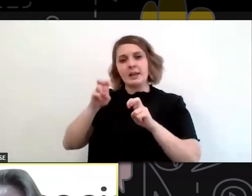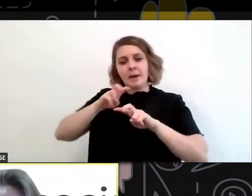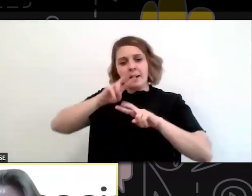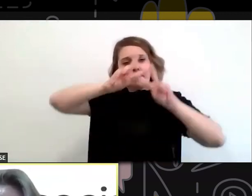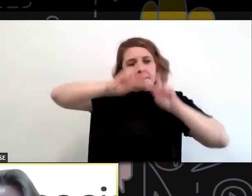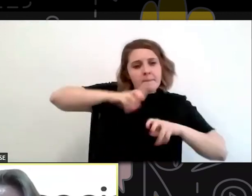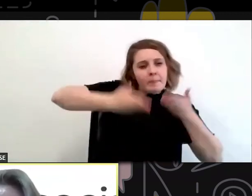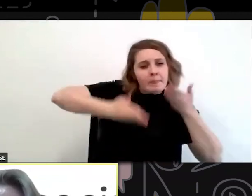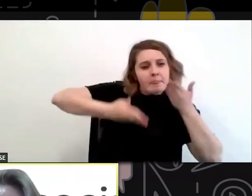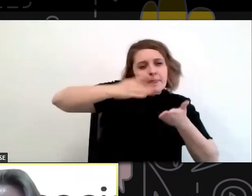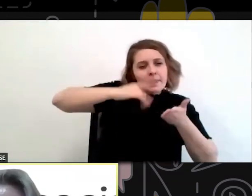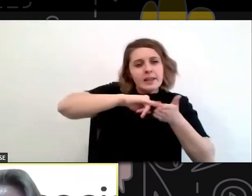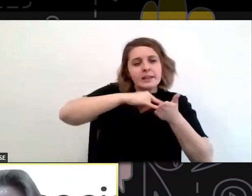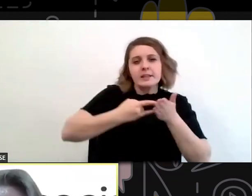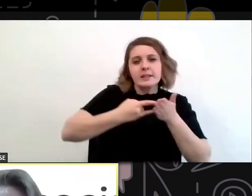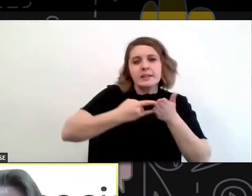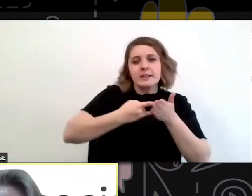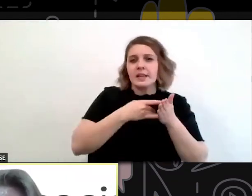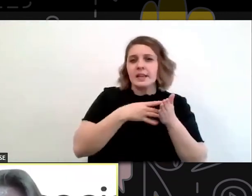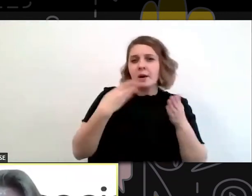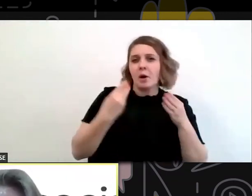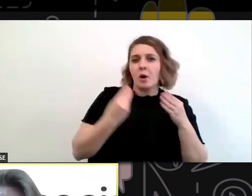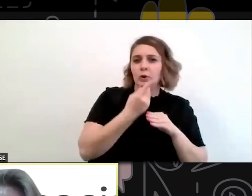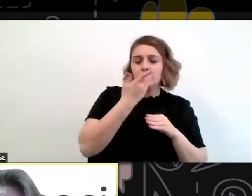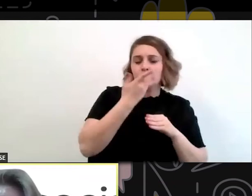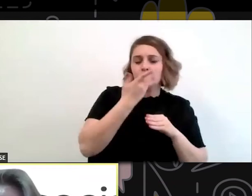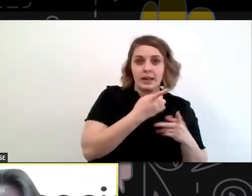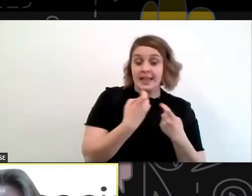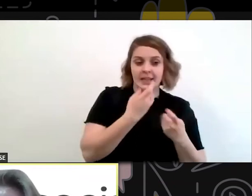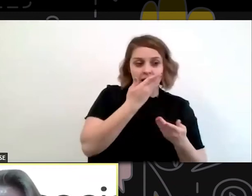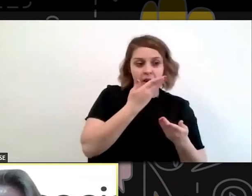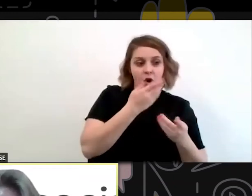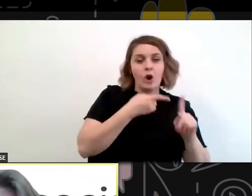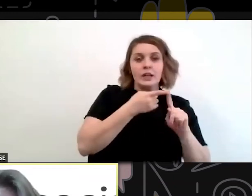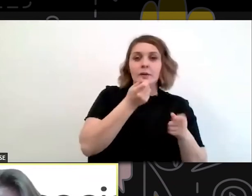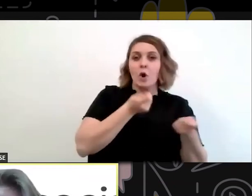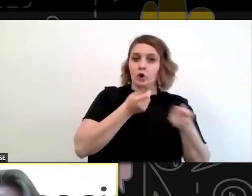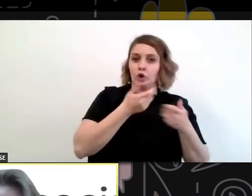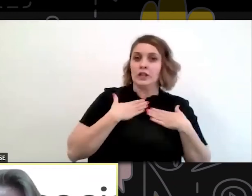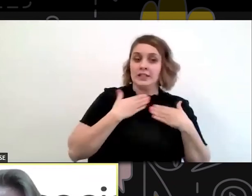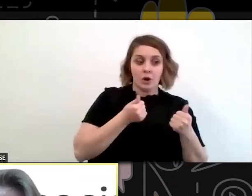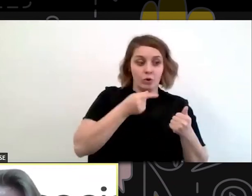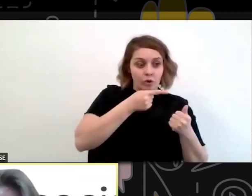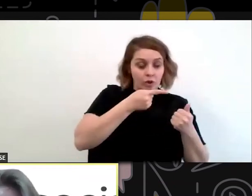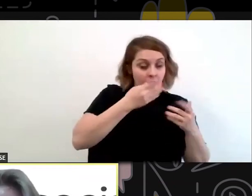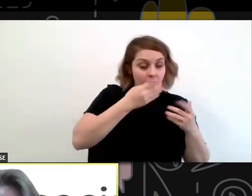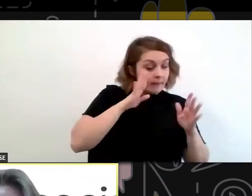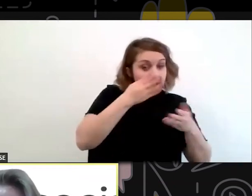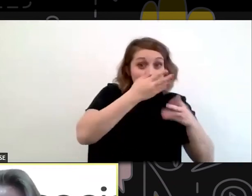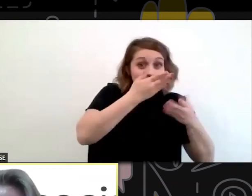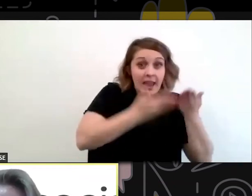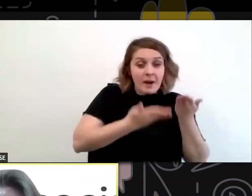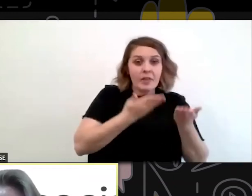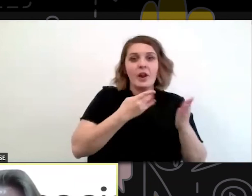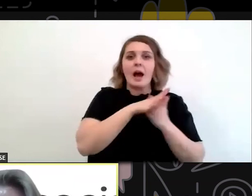los distintos instrumentos técnicos tan importantes y tan necesarios para el control de la salud se tenga en cuenta la accesibilidad